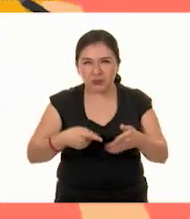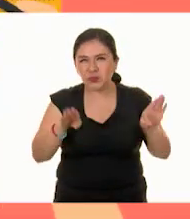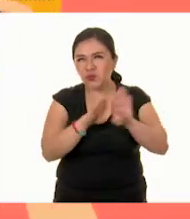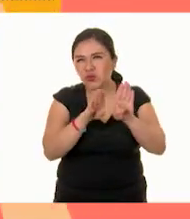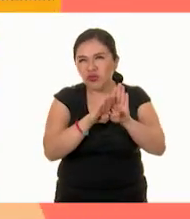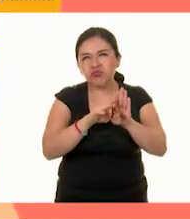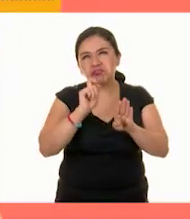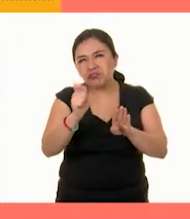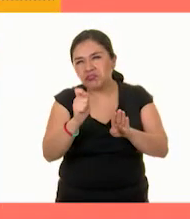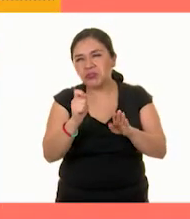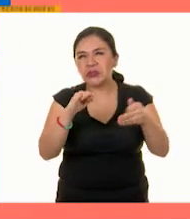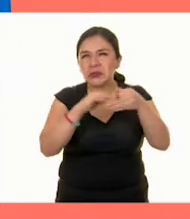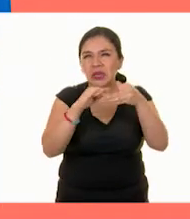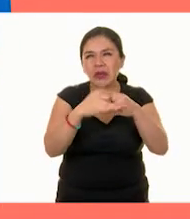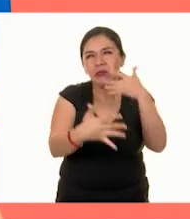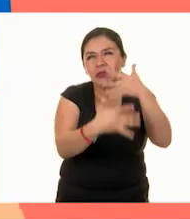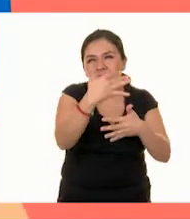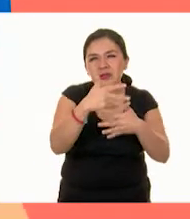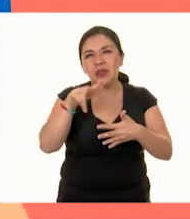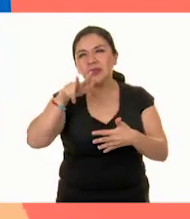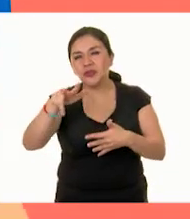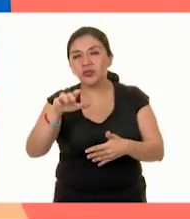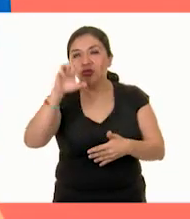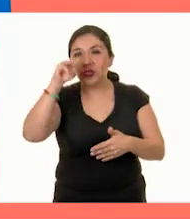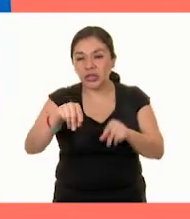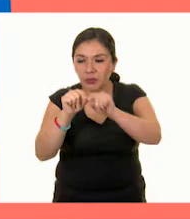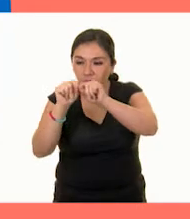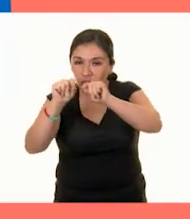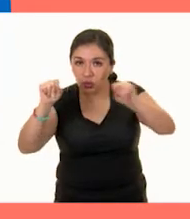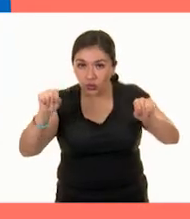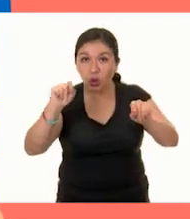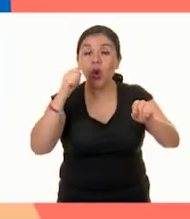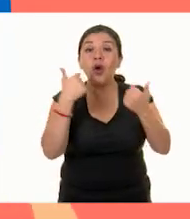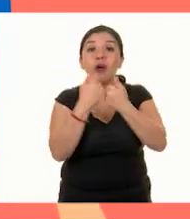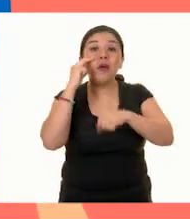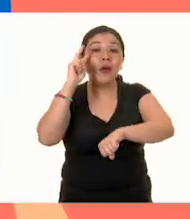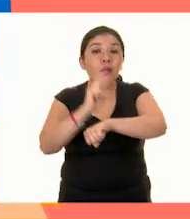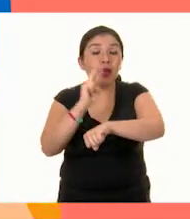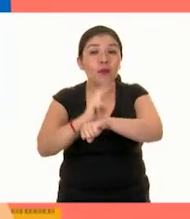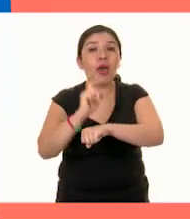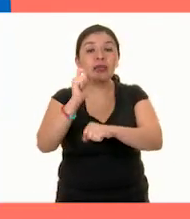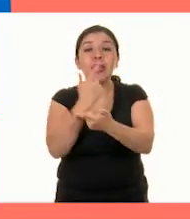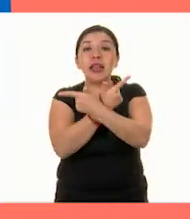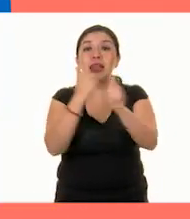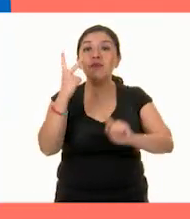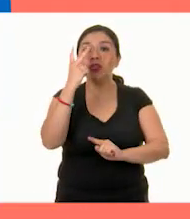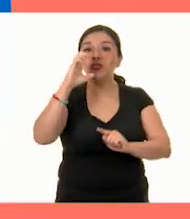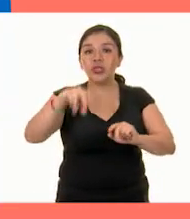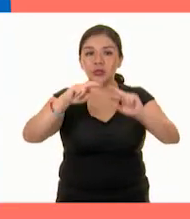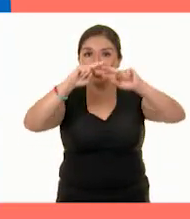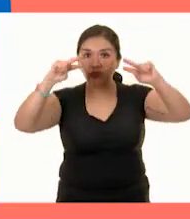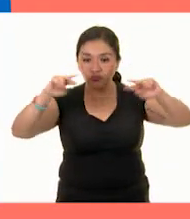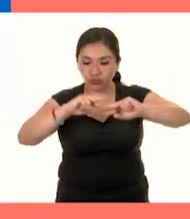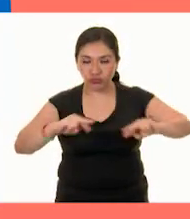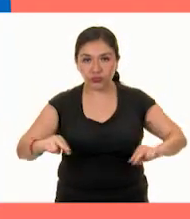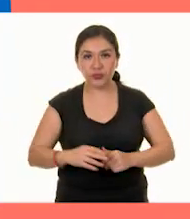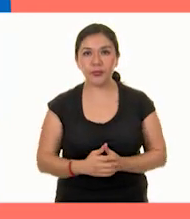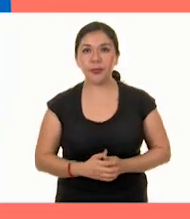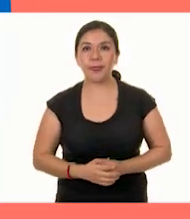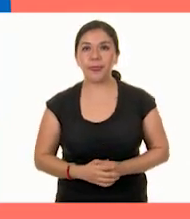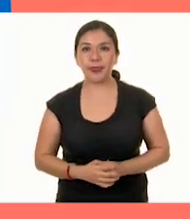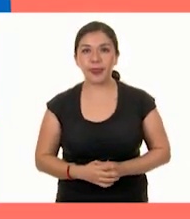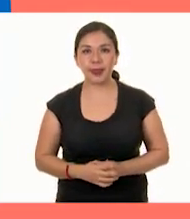el plumón o la pluma de 15 a 18 centímetros de largo de un lado, dejando un margen de